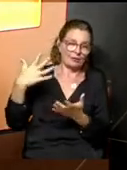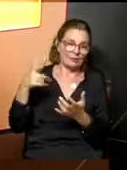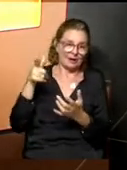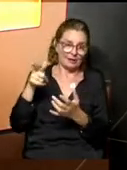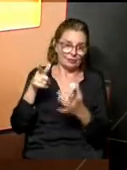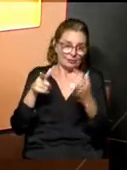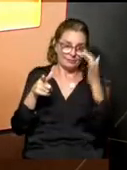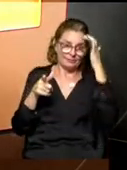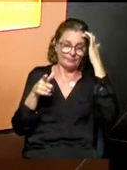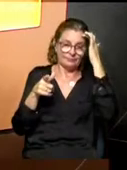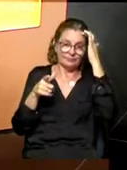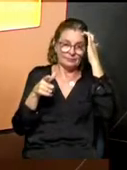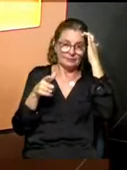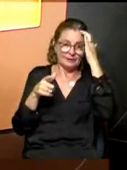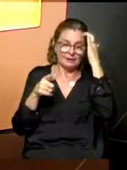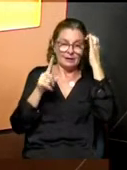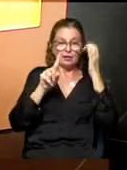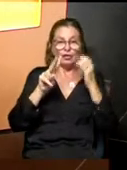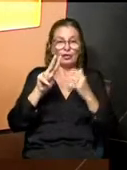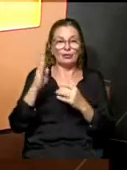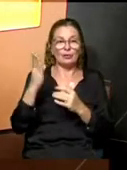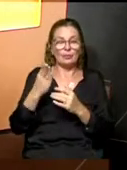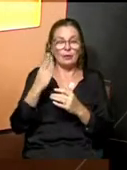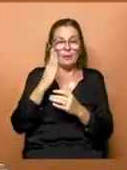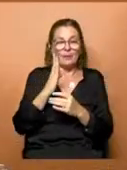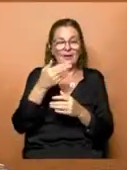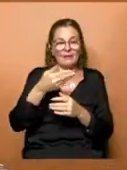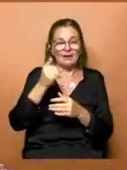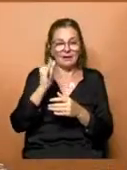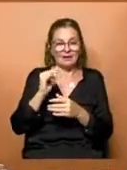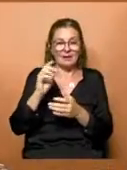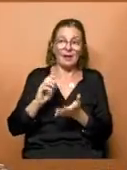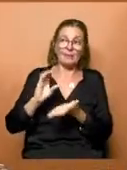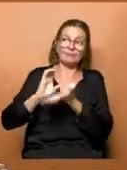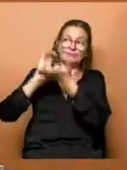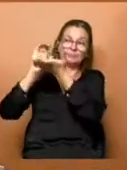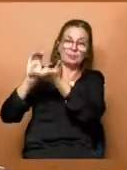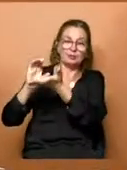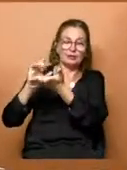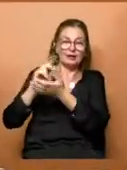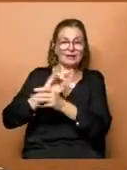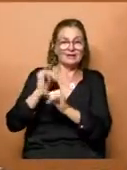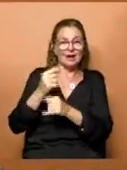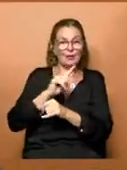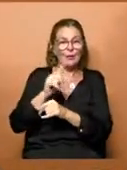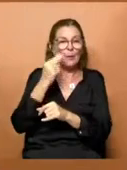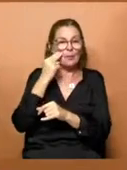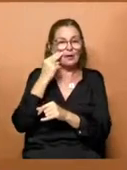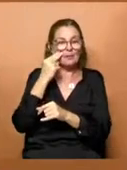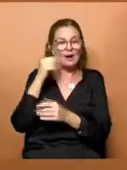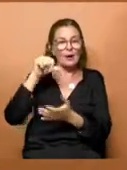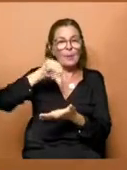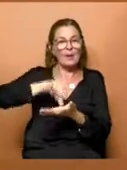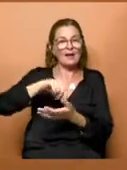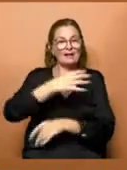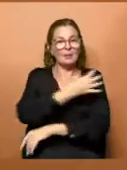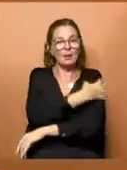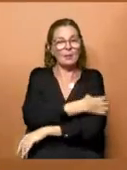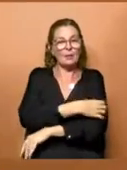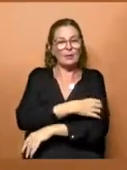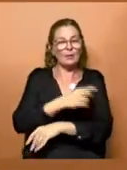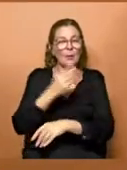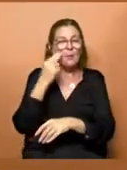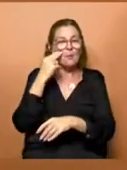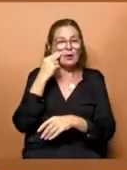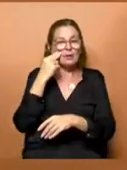ellos, que tienen el 12% del PBI mundial depositado ahí. Ya no es un problema solo de los países pobres. Empieza a ser un